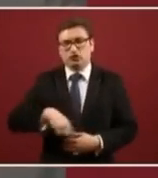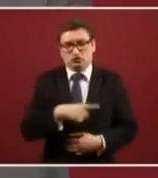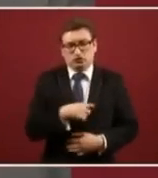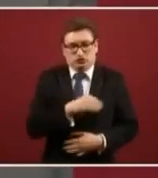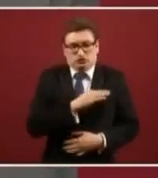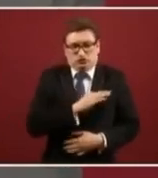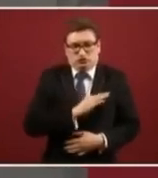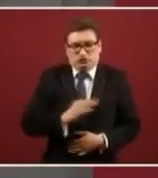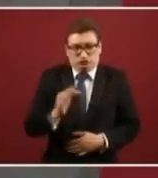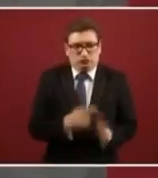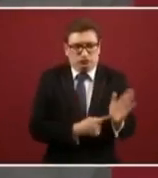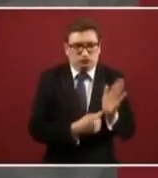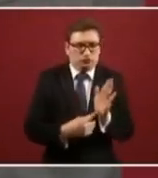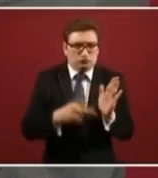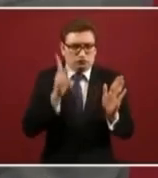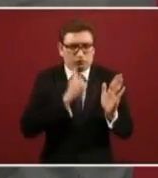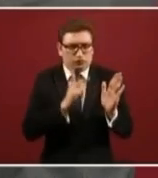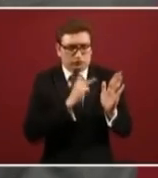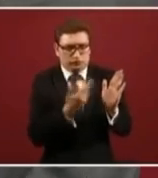demostrar